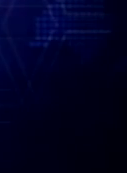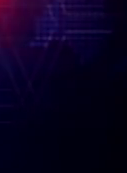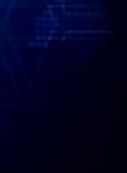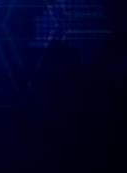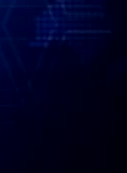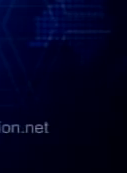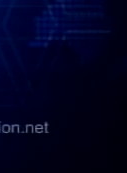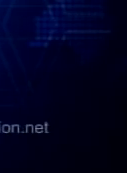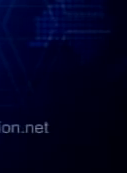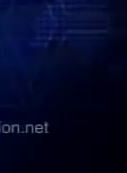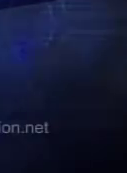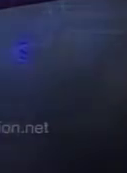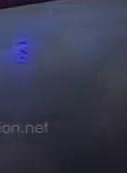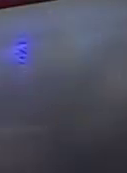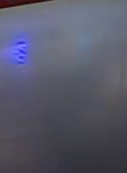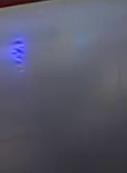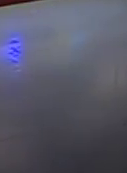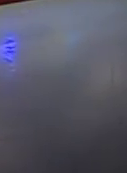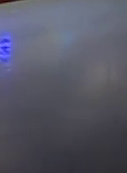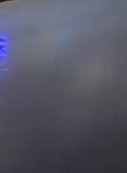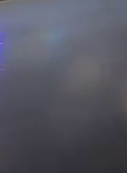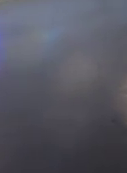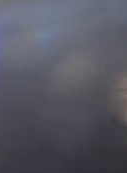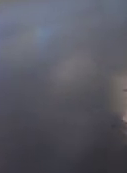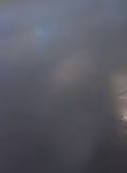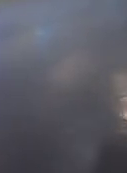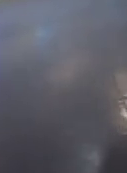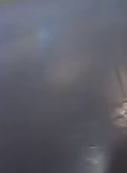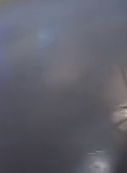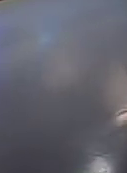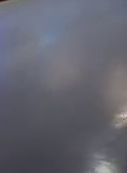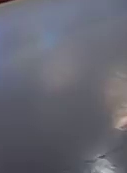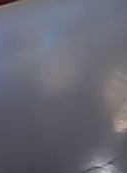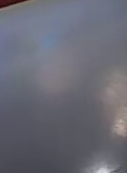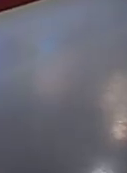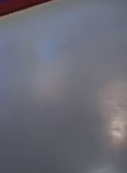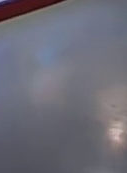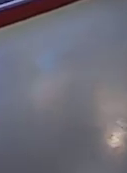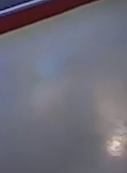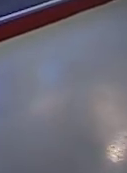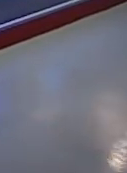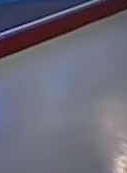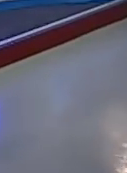noticiero venevisión información justa y balanceada